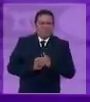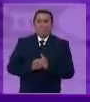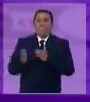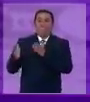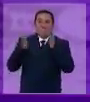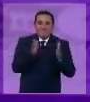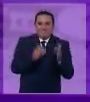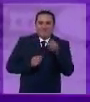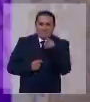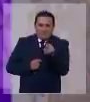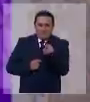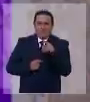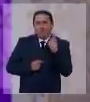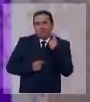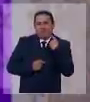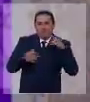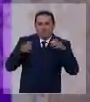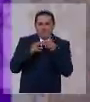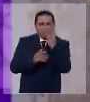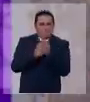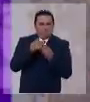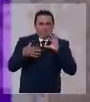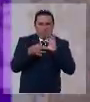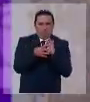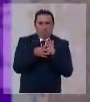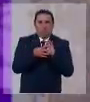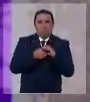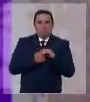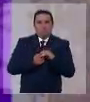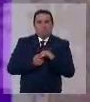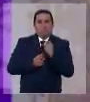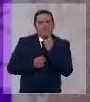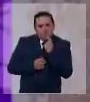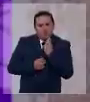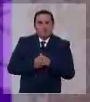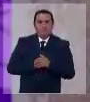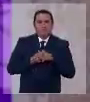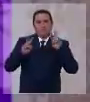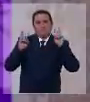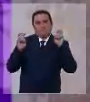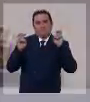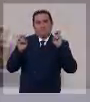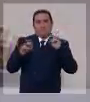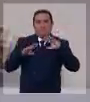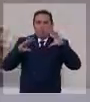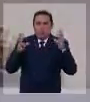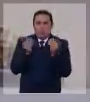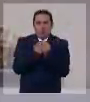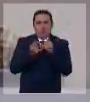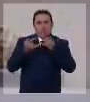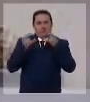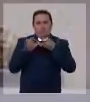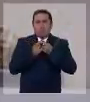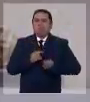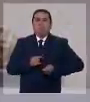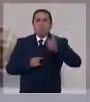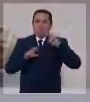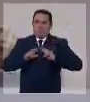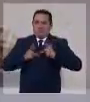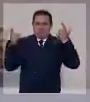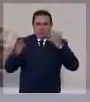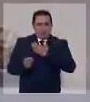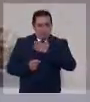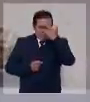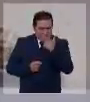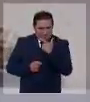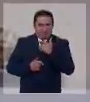Juntos Haremos Historia, Andrés Manuel Observador. Candidato, buenas noches. Buenas noches. Y también al candidato de la coalición Por México al Frente, Ricardo Anaya.